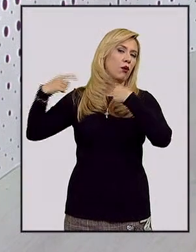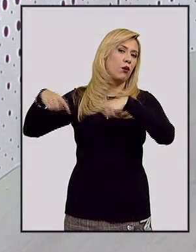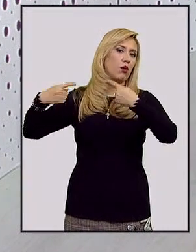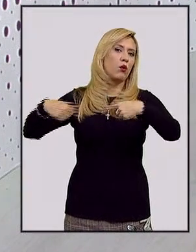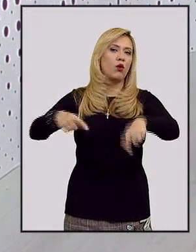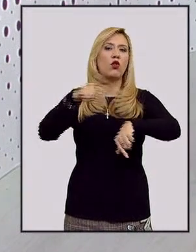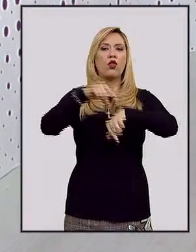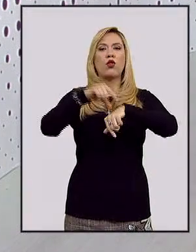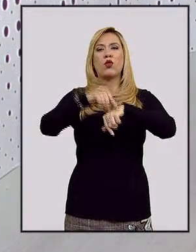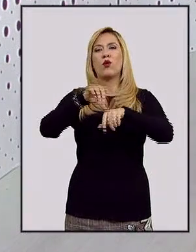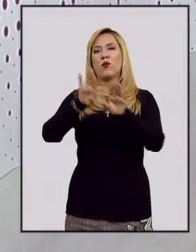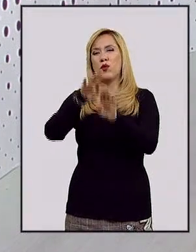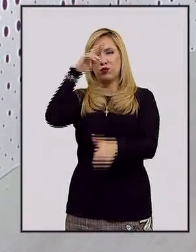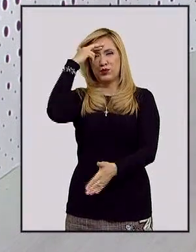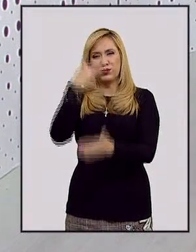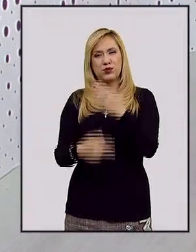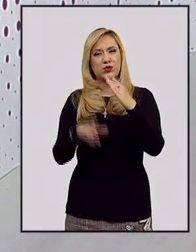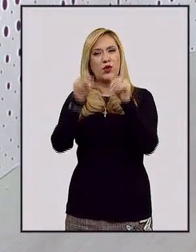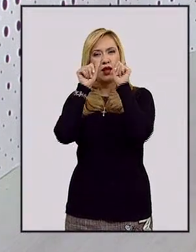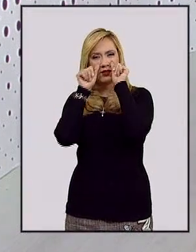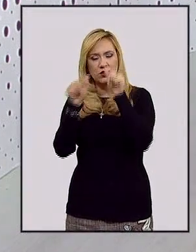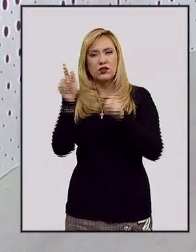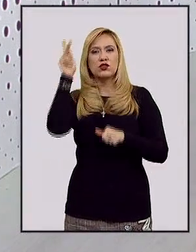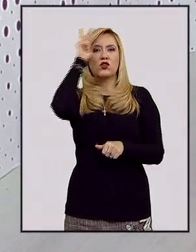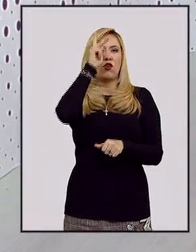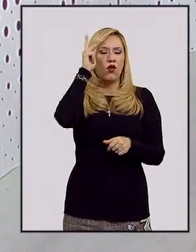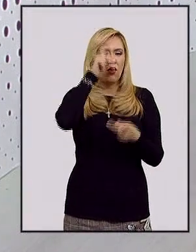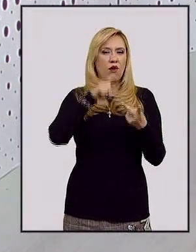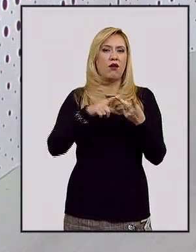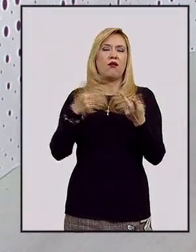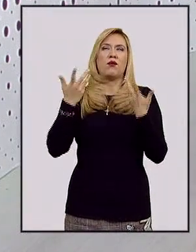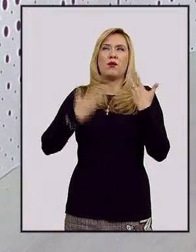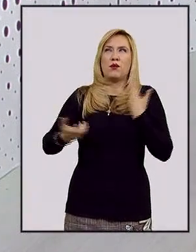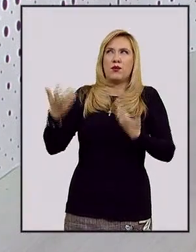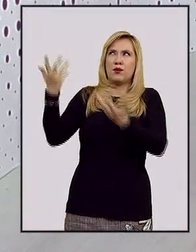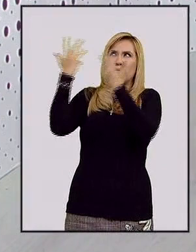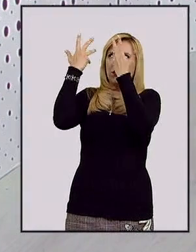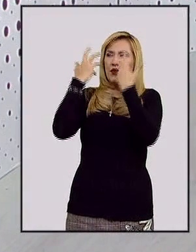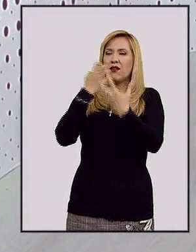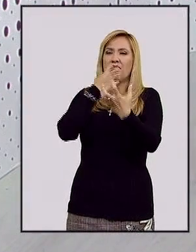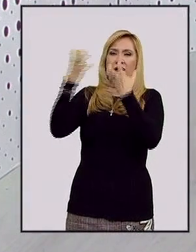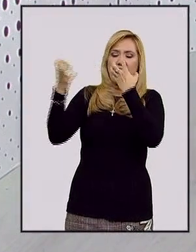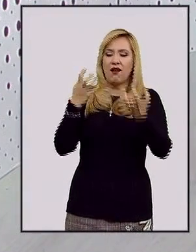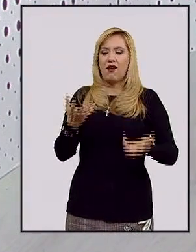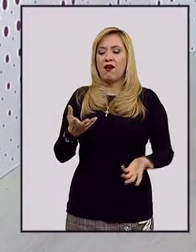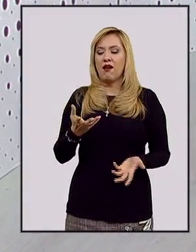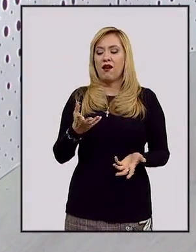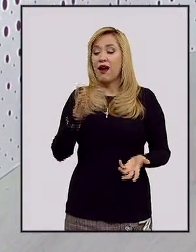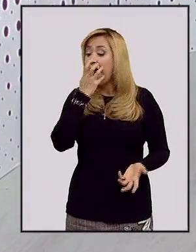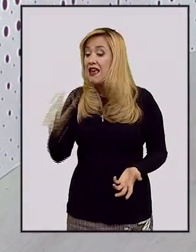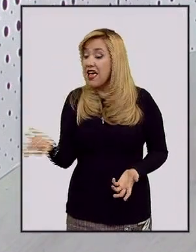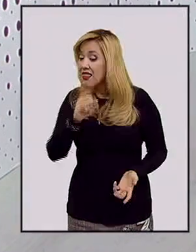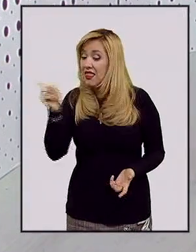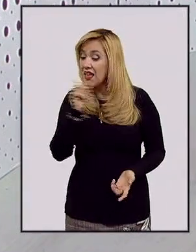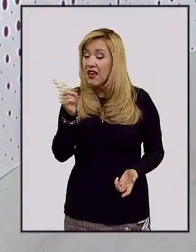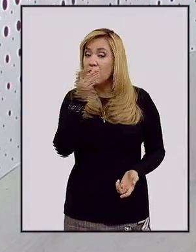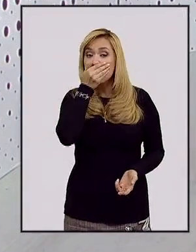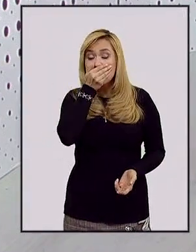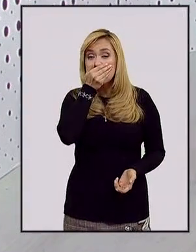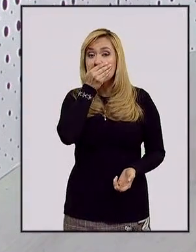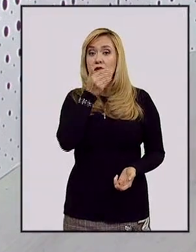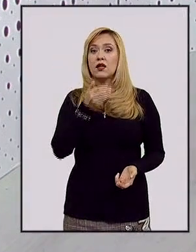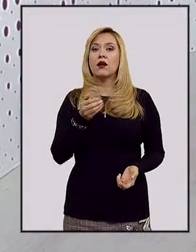desde la violencia psicológica, desde el tratarte mal, desde el decirte que no grites,